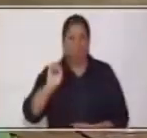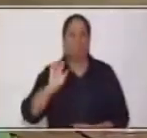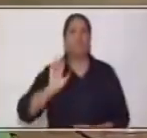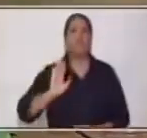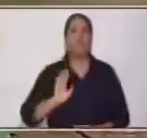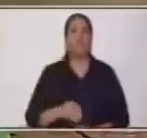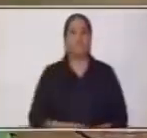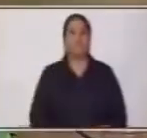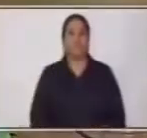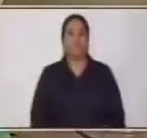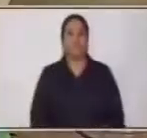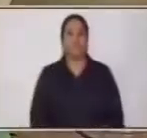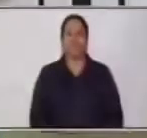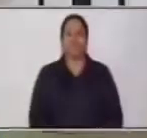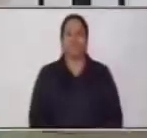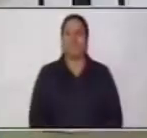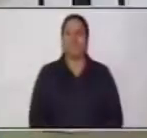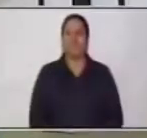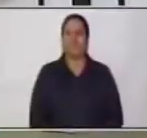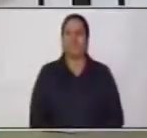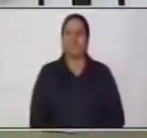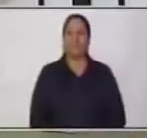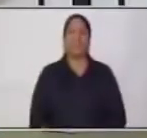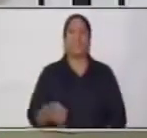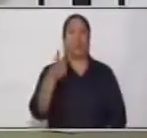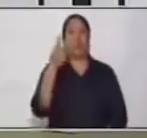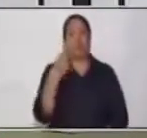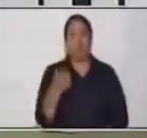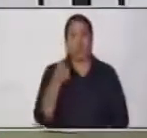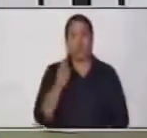entonces vuelvo a definir